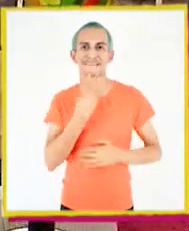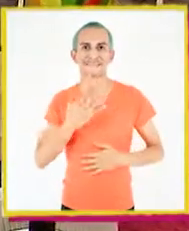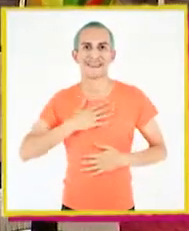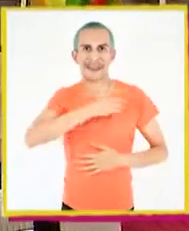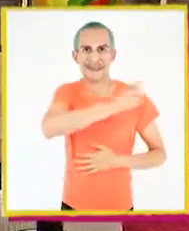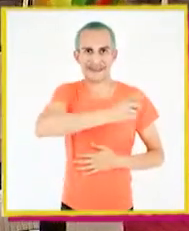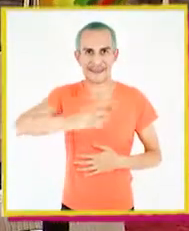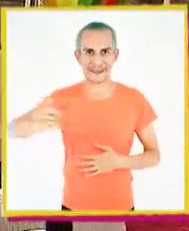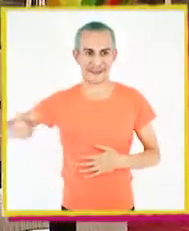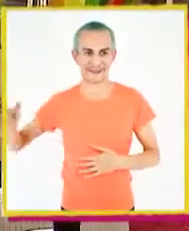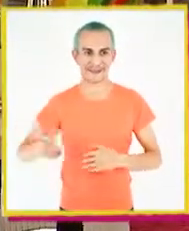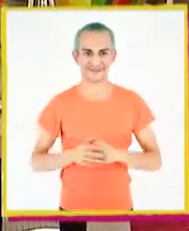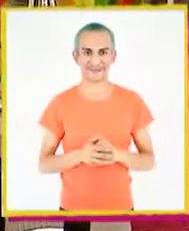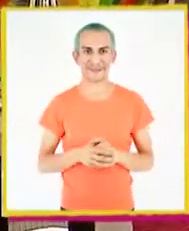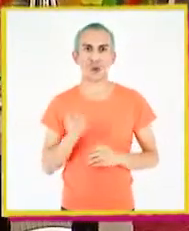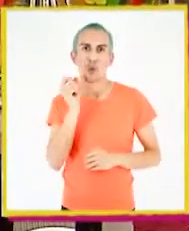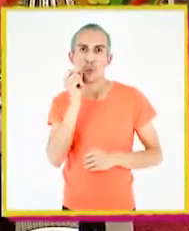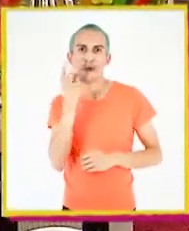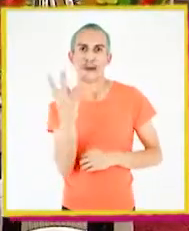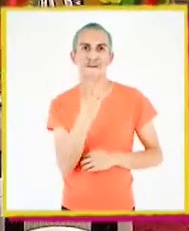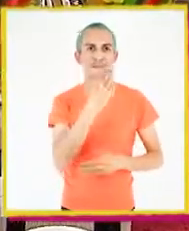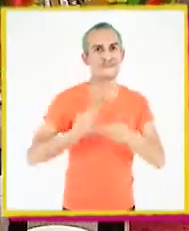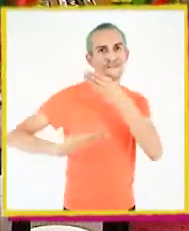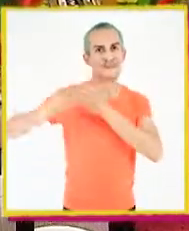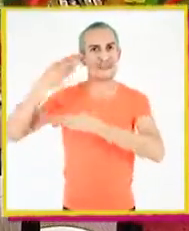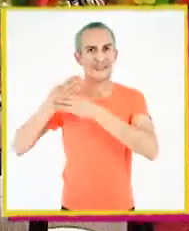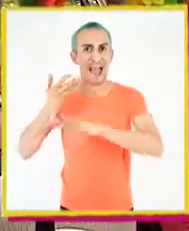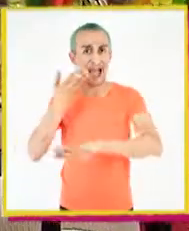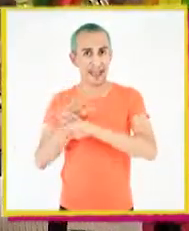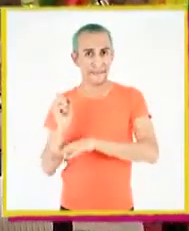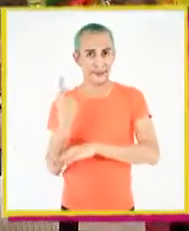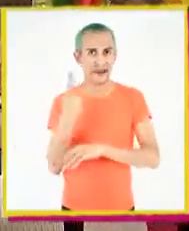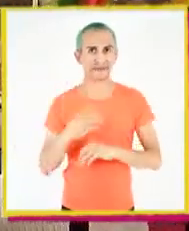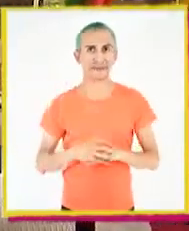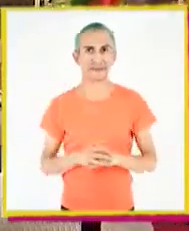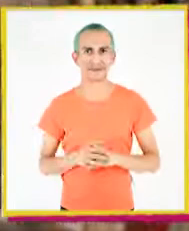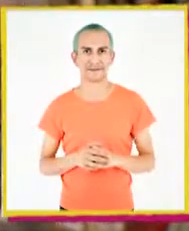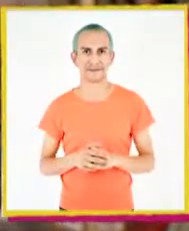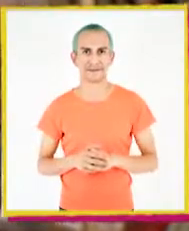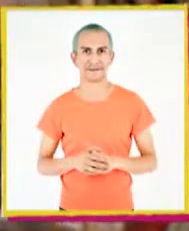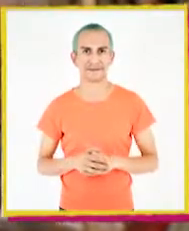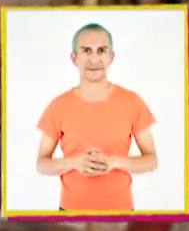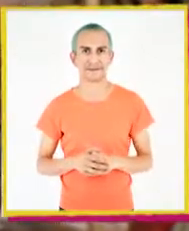de la vida de las personas. ¿Cuál de las dos biografías creen que aparecerá primero?